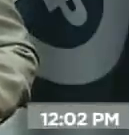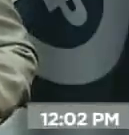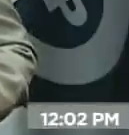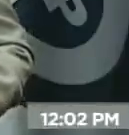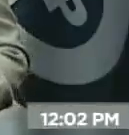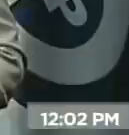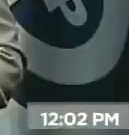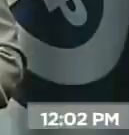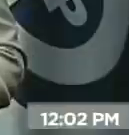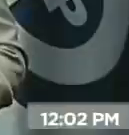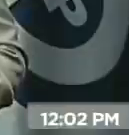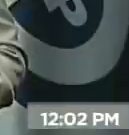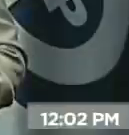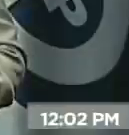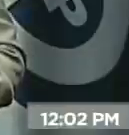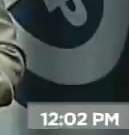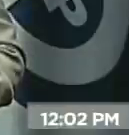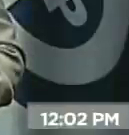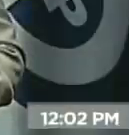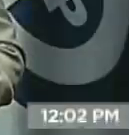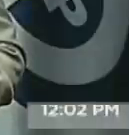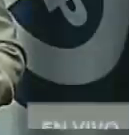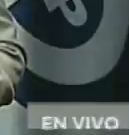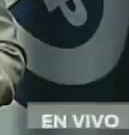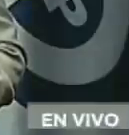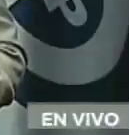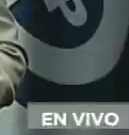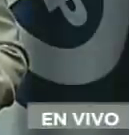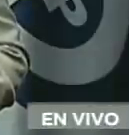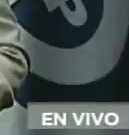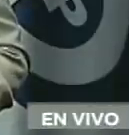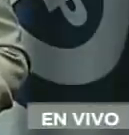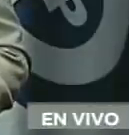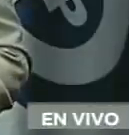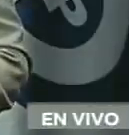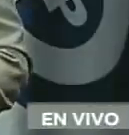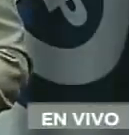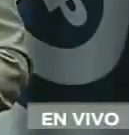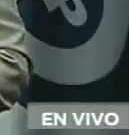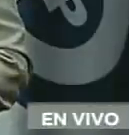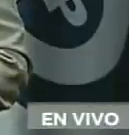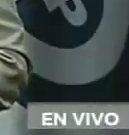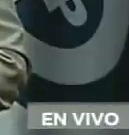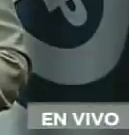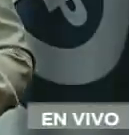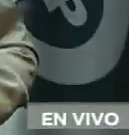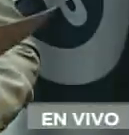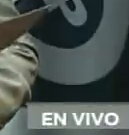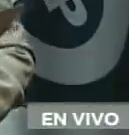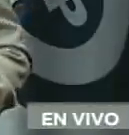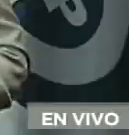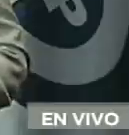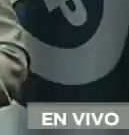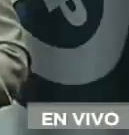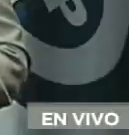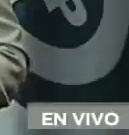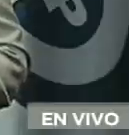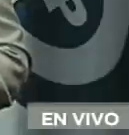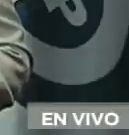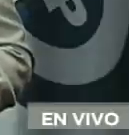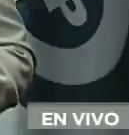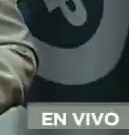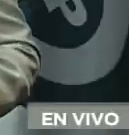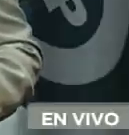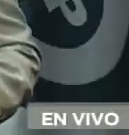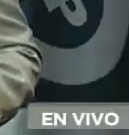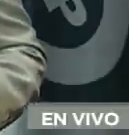fiscales, expedientes relativos a esta temática. Queda claro entonces que no tenemos absolutamente nada